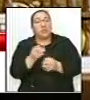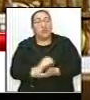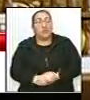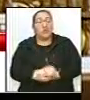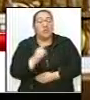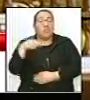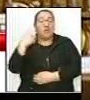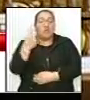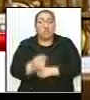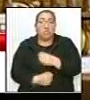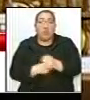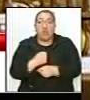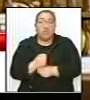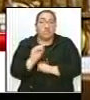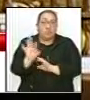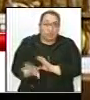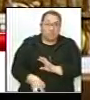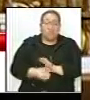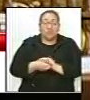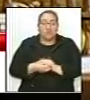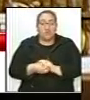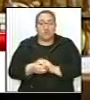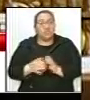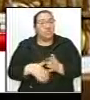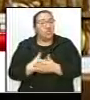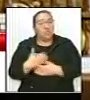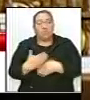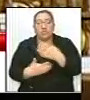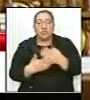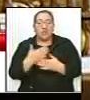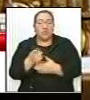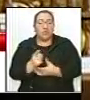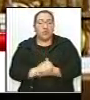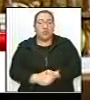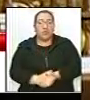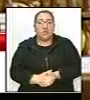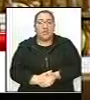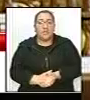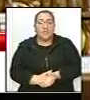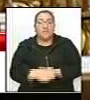próximo año va a estar incluido todo el proceso de los